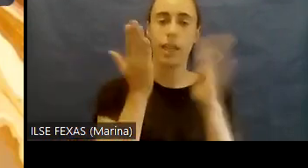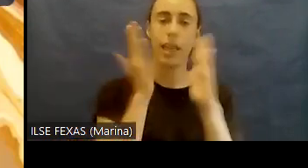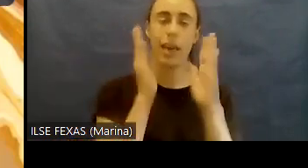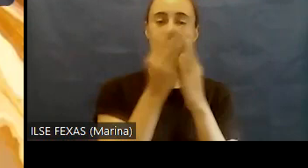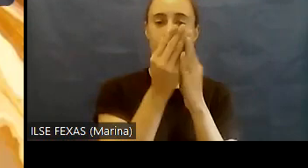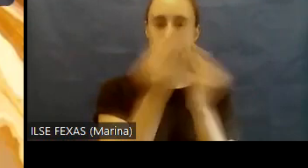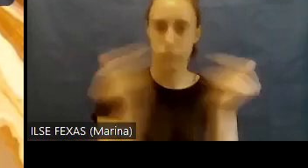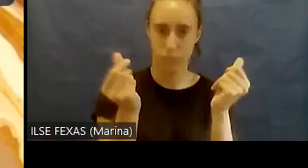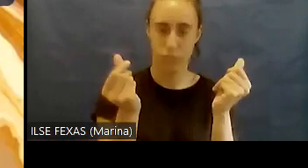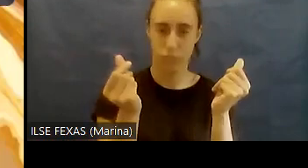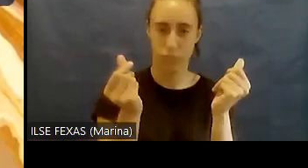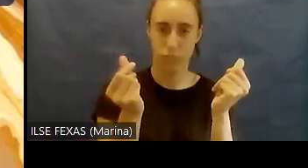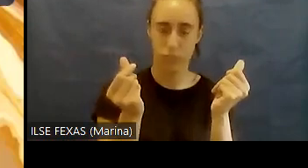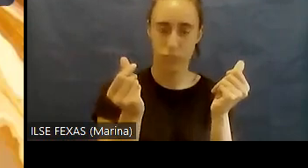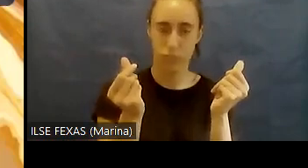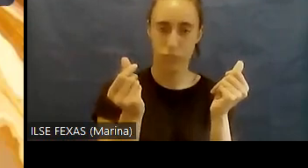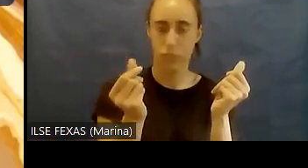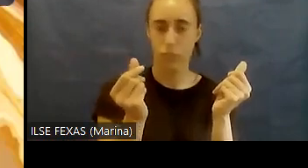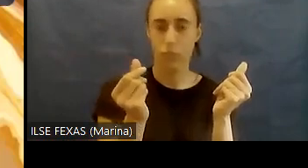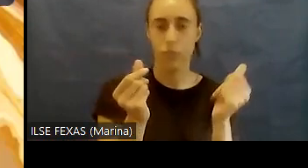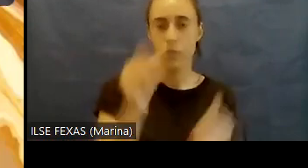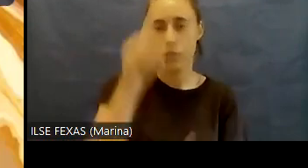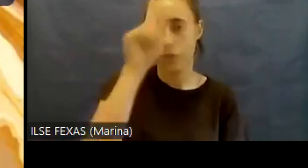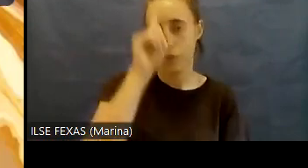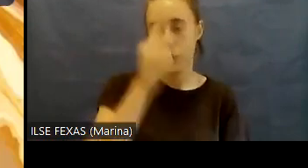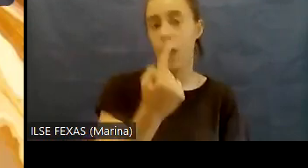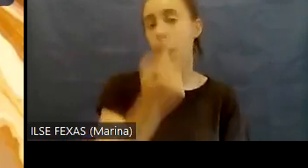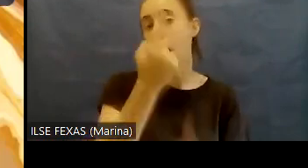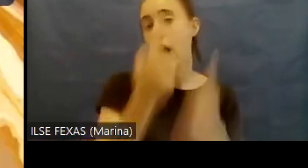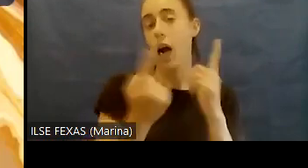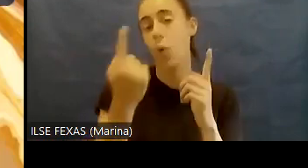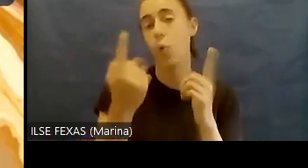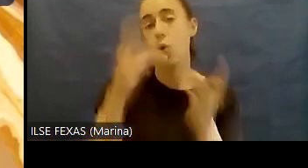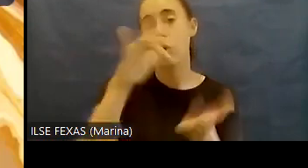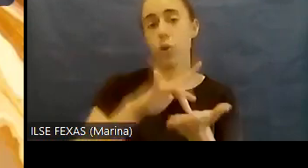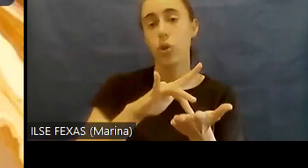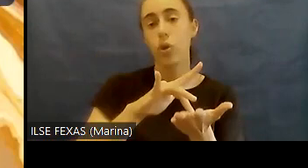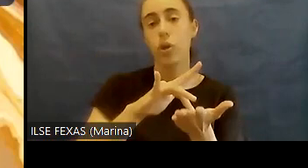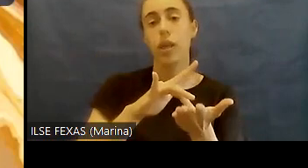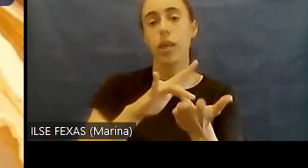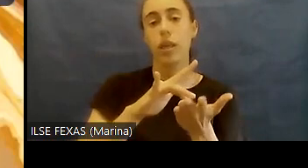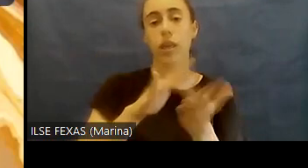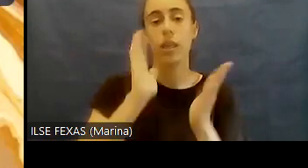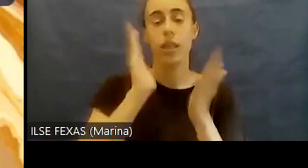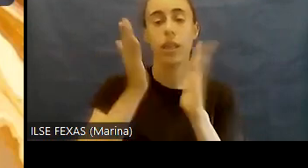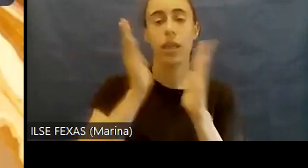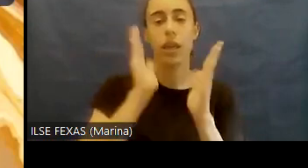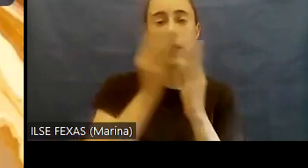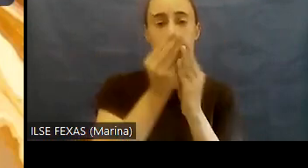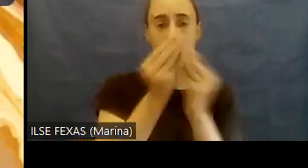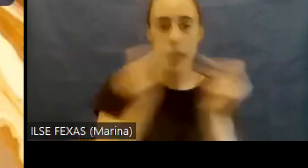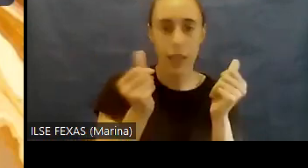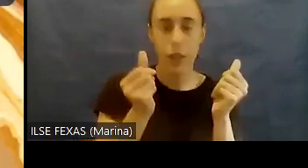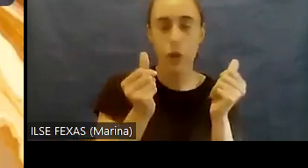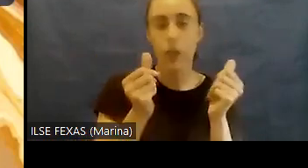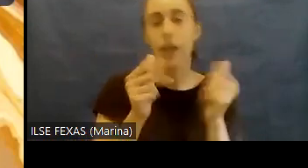decir, no sé si alguno de vosotros ha tenido que seguir en algún momento una terapia de erradicación del Helicobacter